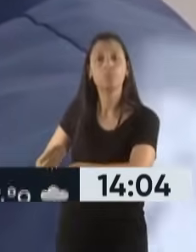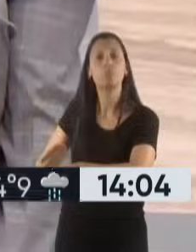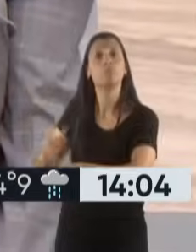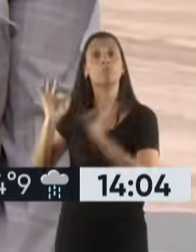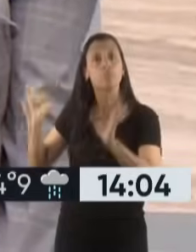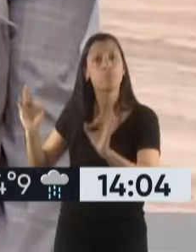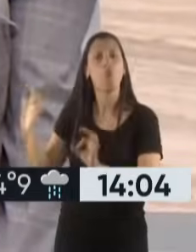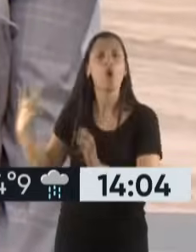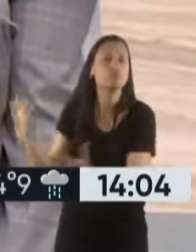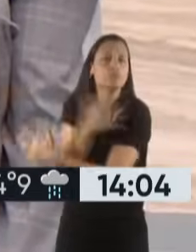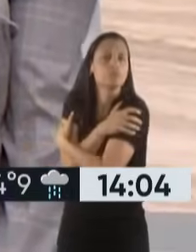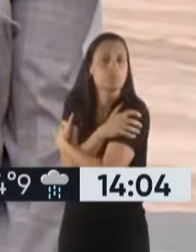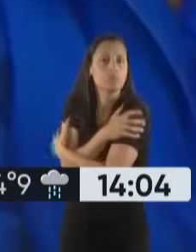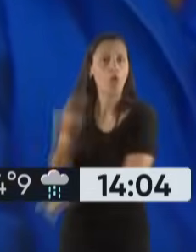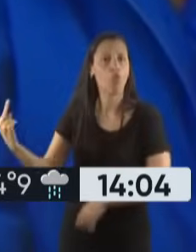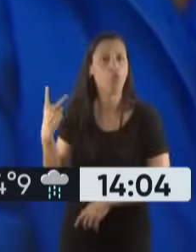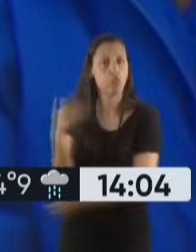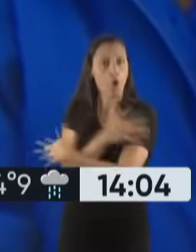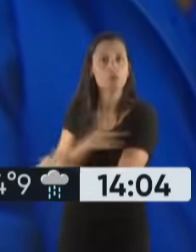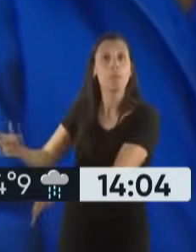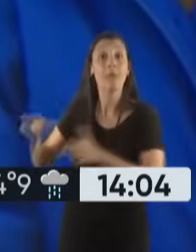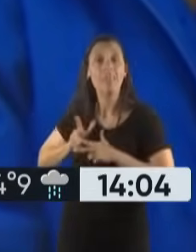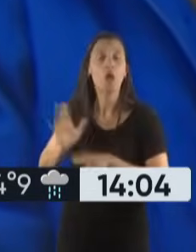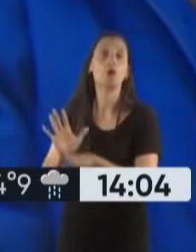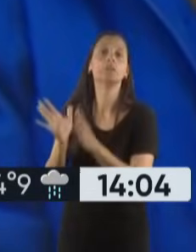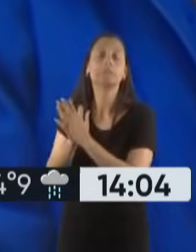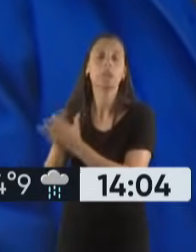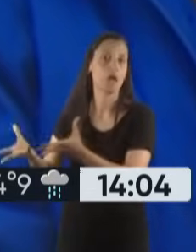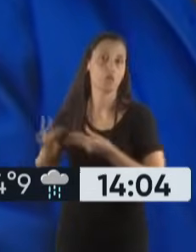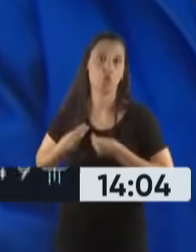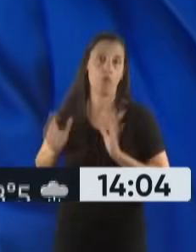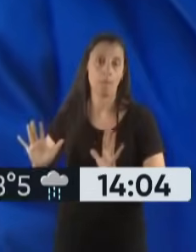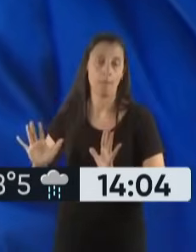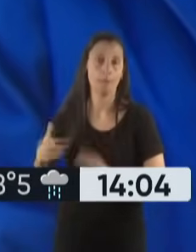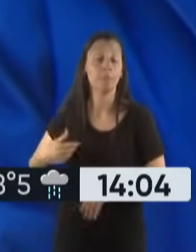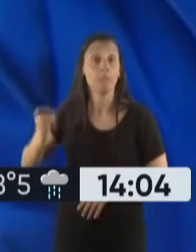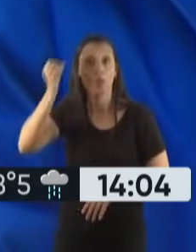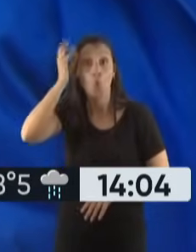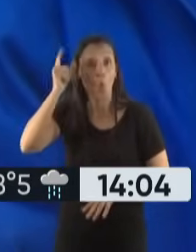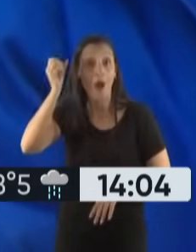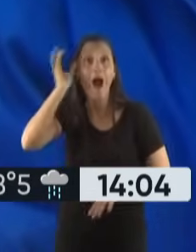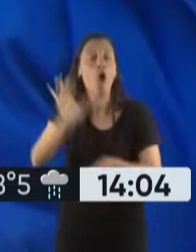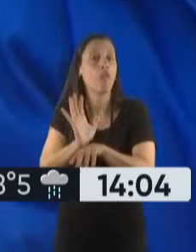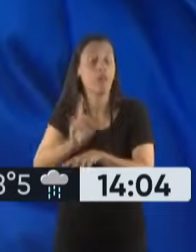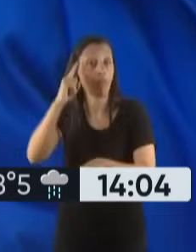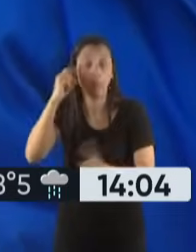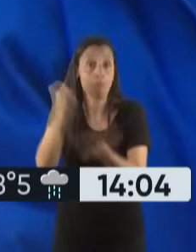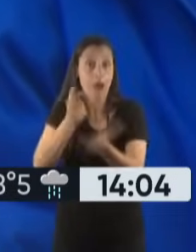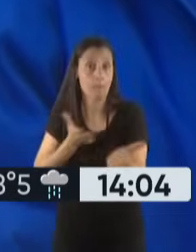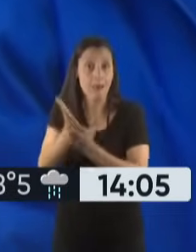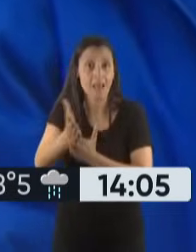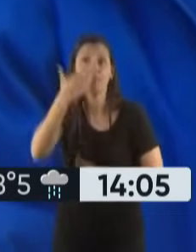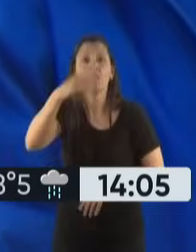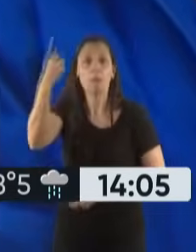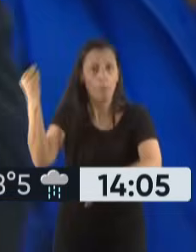un abrazo y me dijo, ayúdame, hermano, nunca me olvido. Y fue jefe de